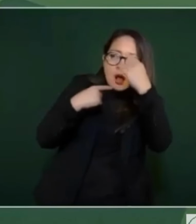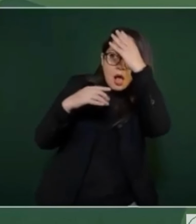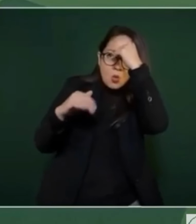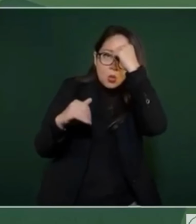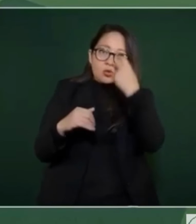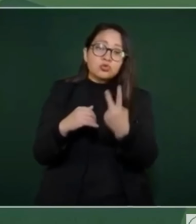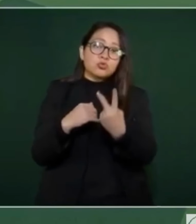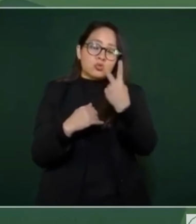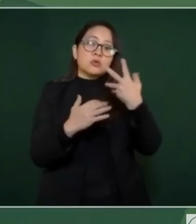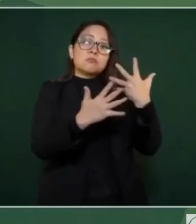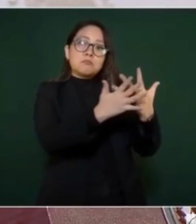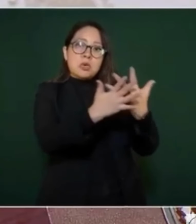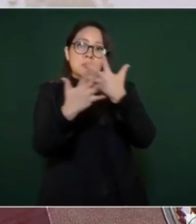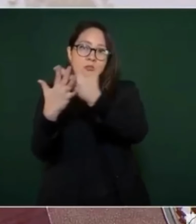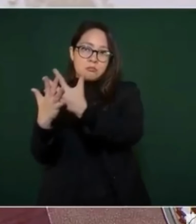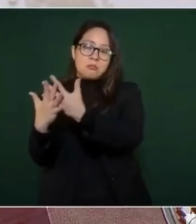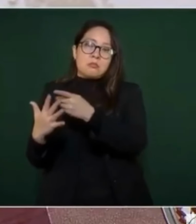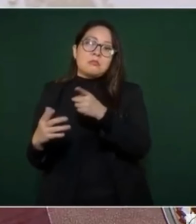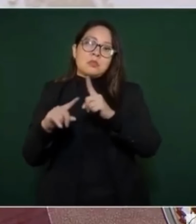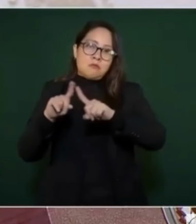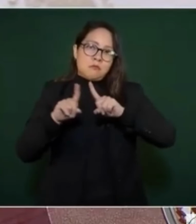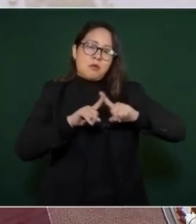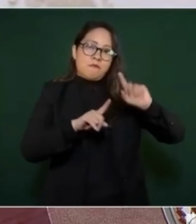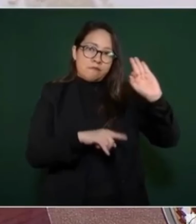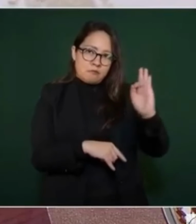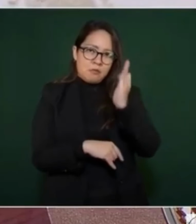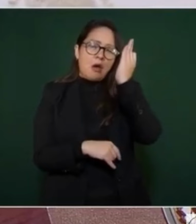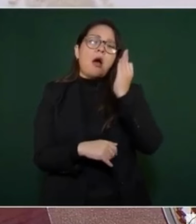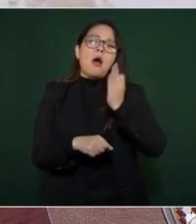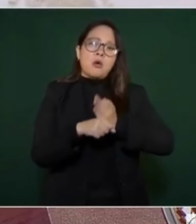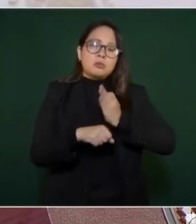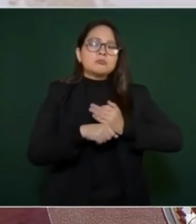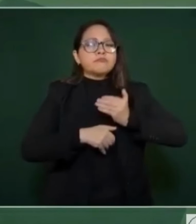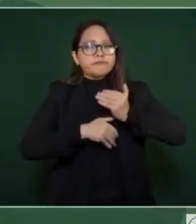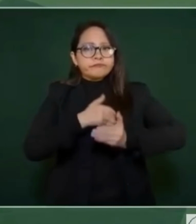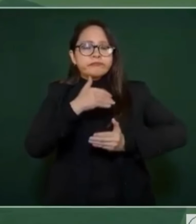federales que están en procesos de